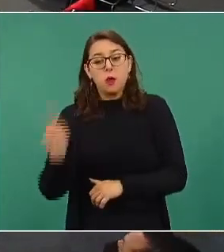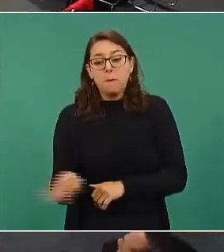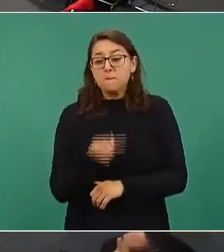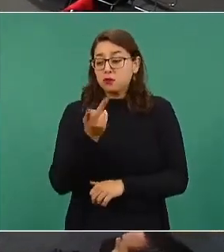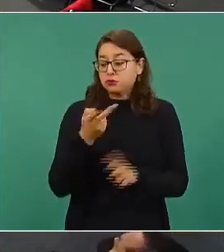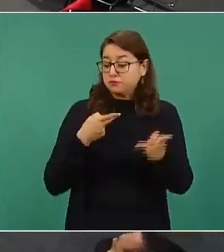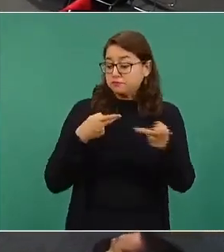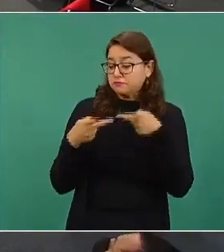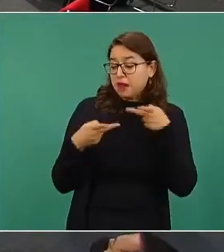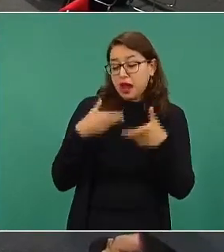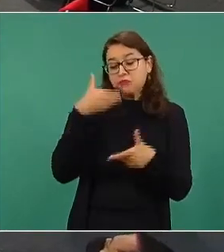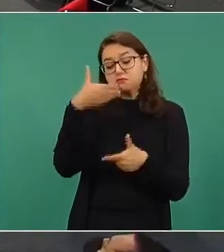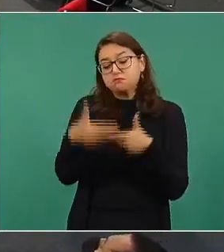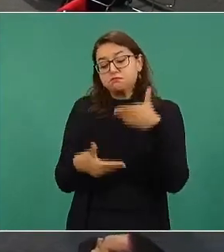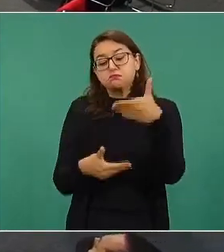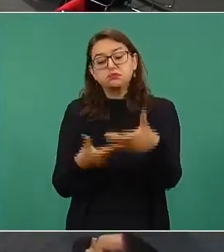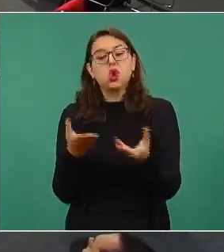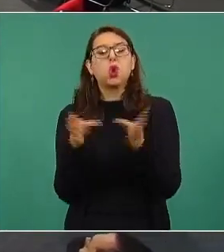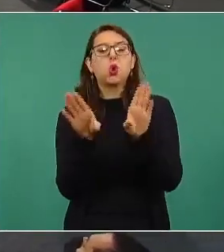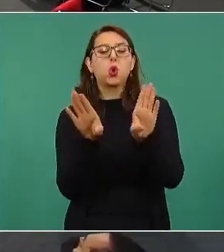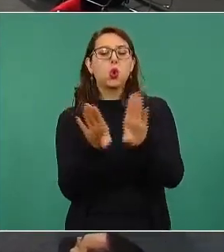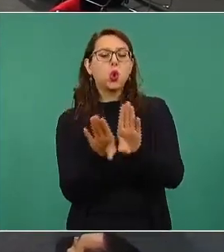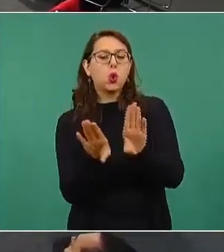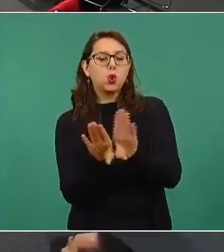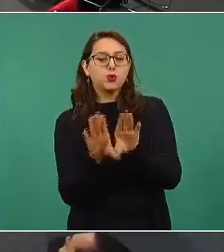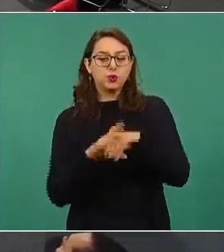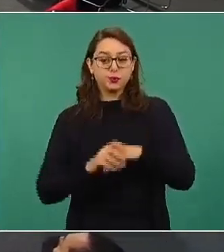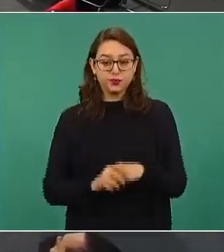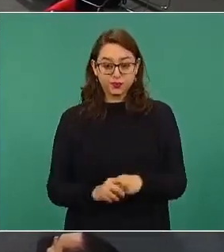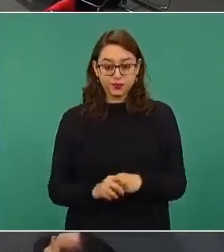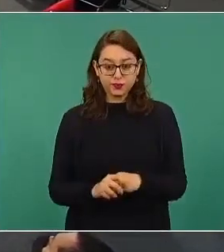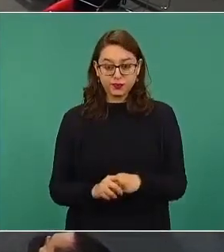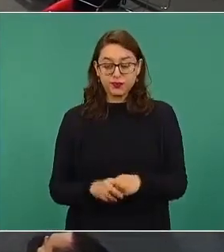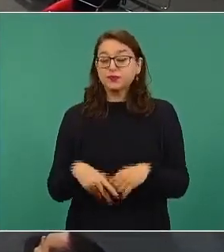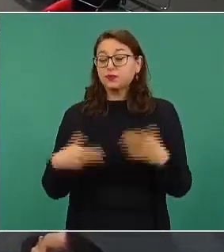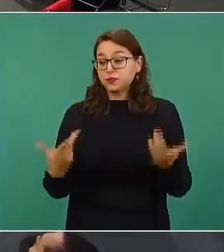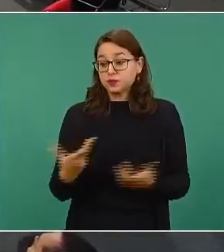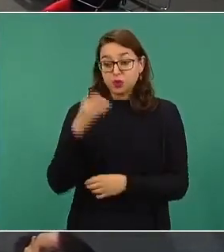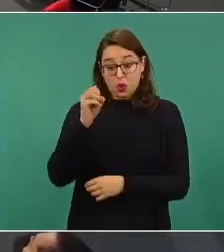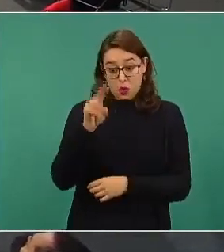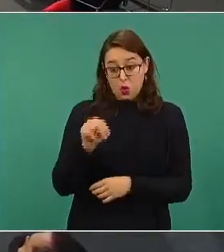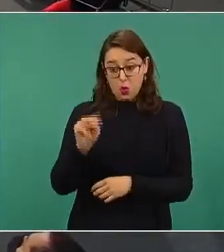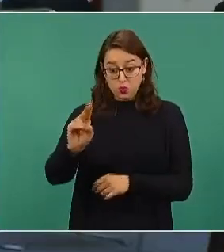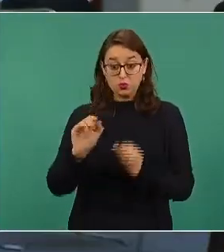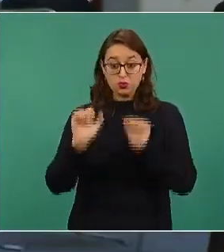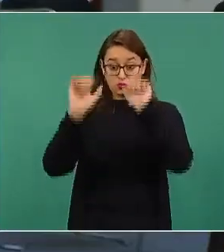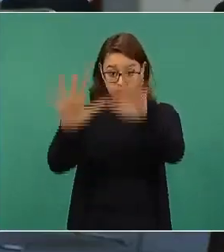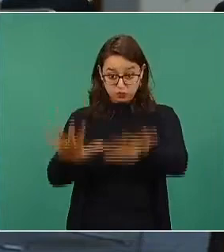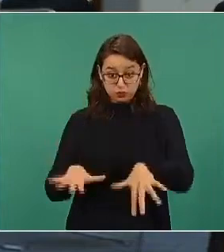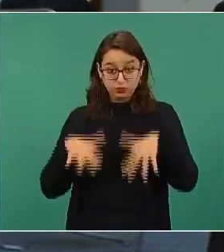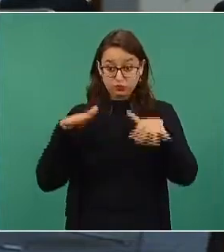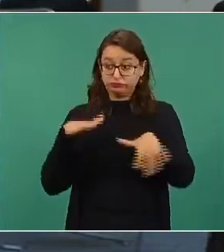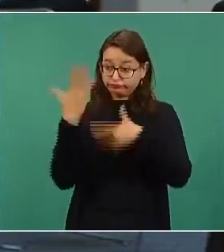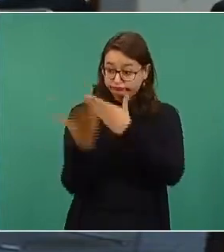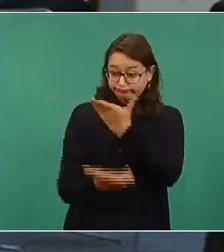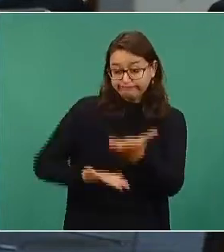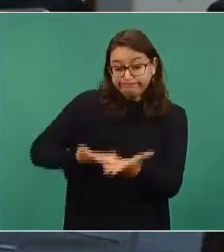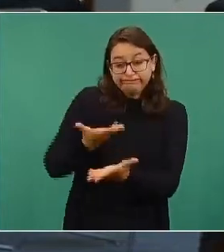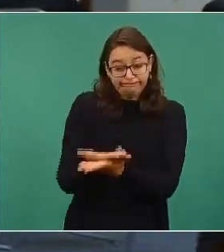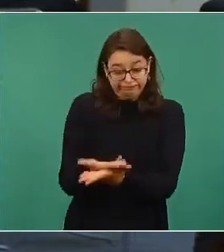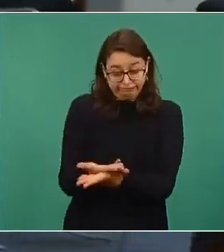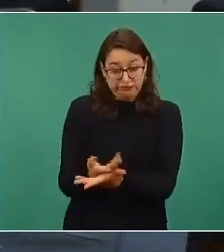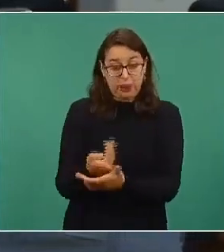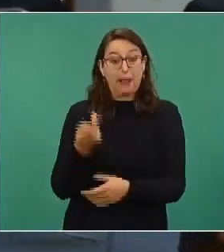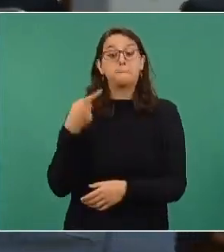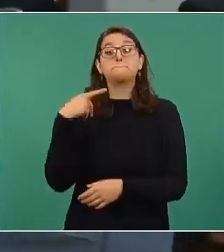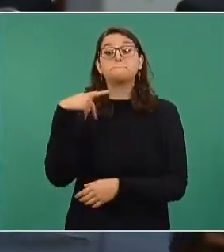plan? Aquí el canciller dijo que se va a presentar en la Asamblea General de Naciones Unidas, pero como también